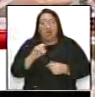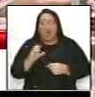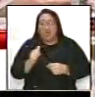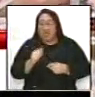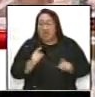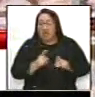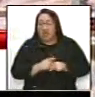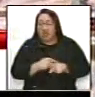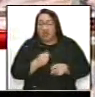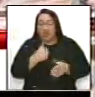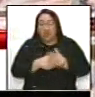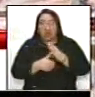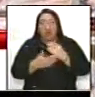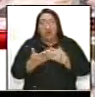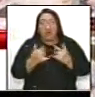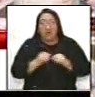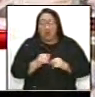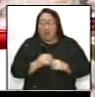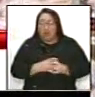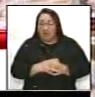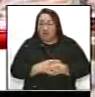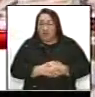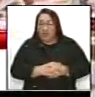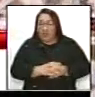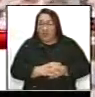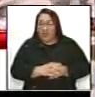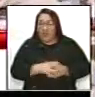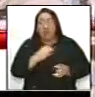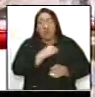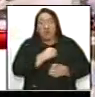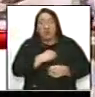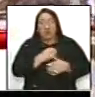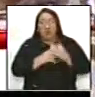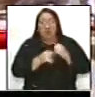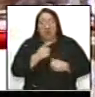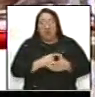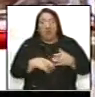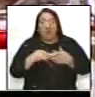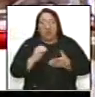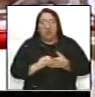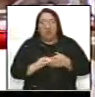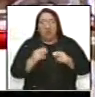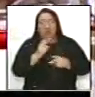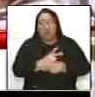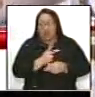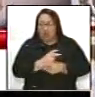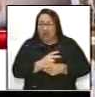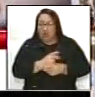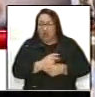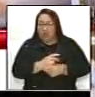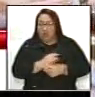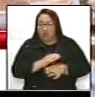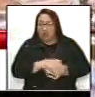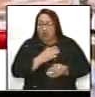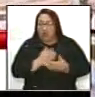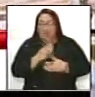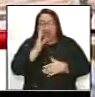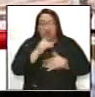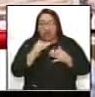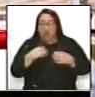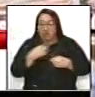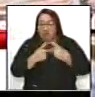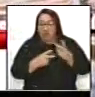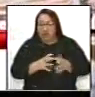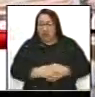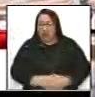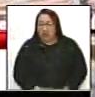igual manera, le he mandado el informe también al ministro del Interior para que puedan poner un resguardo. Dentro de estas circunstancias, en las comisarías que estoy visitando, me